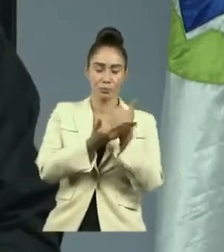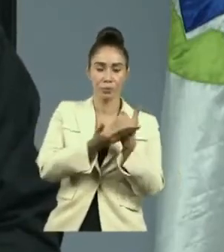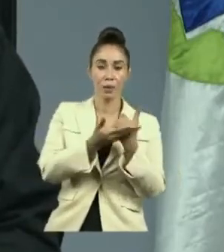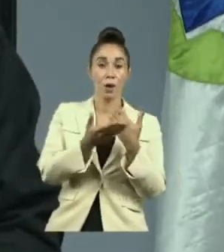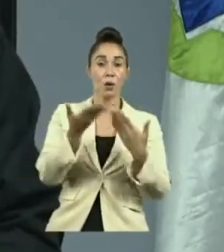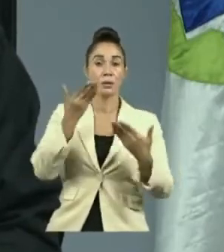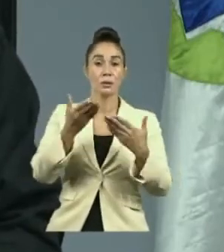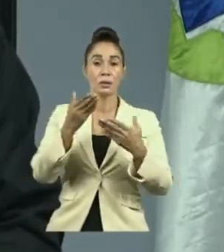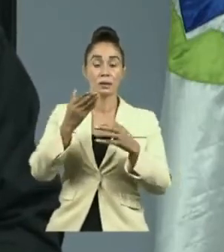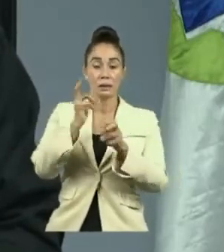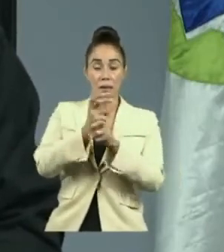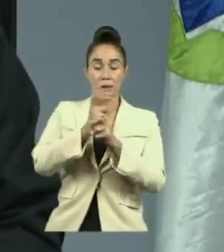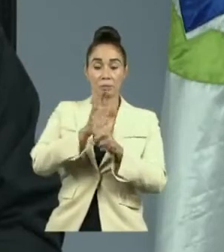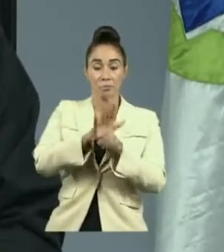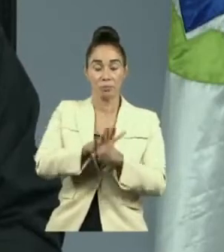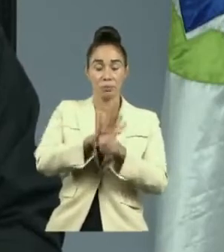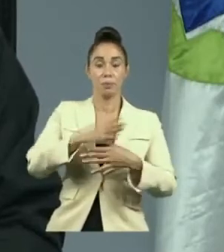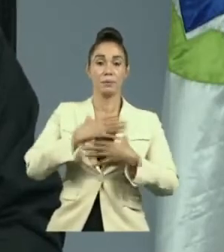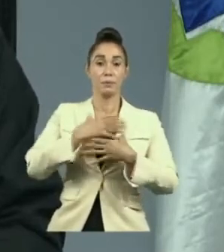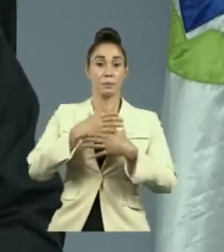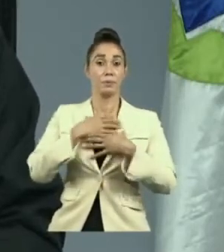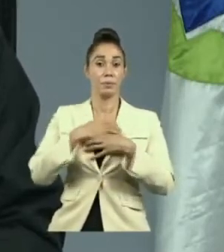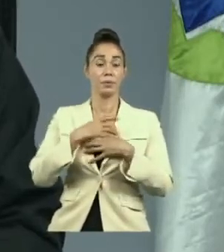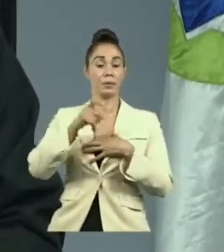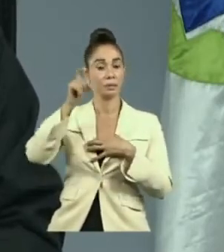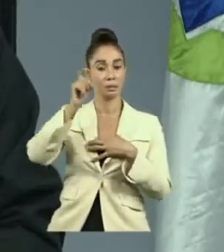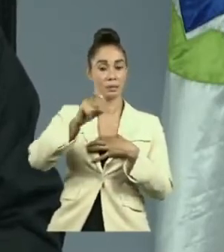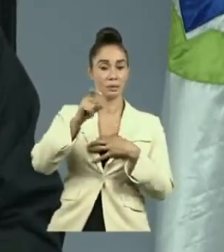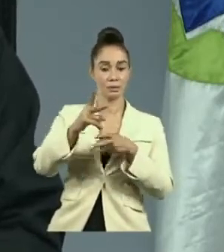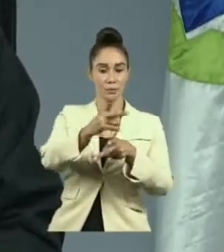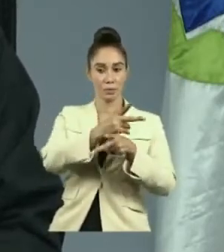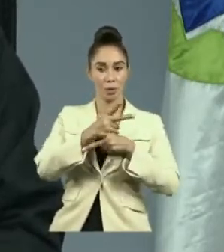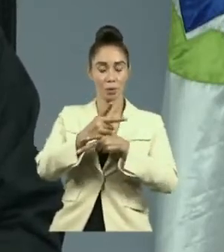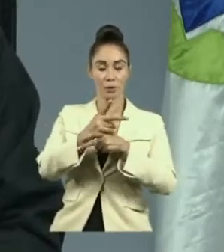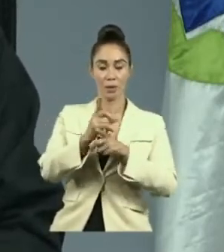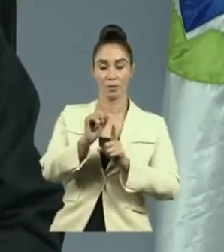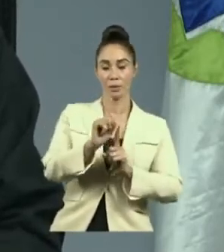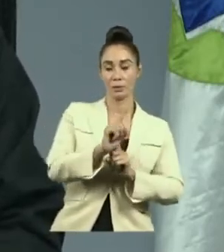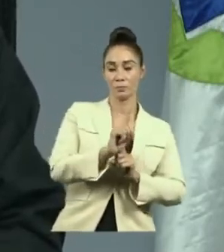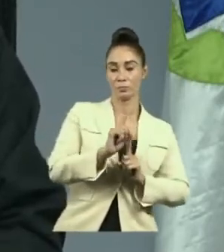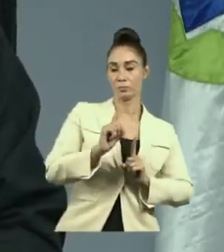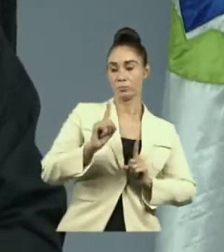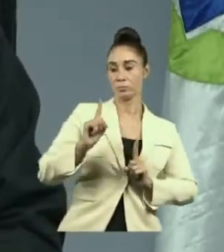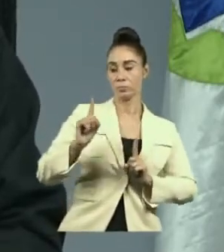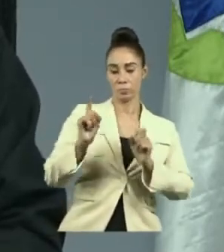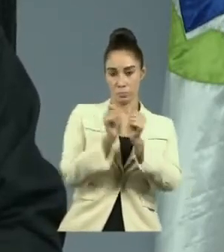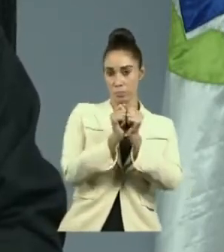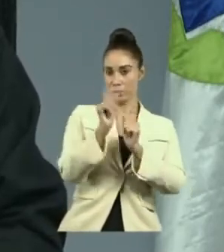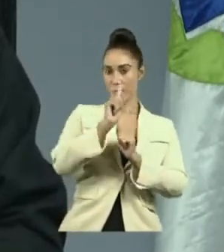aguda deberá mantener el cuidado y el aislamiento y el uso de la mascarilla